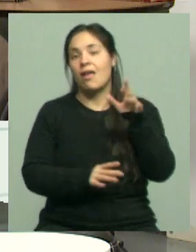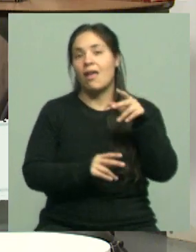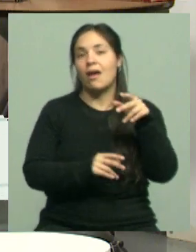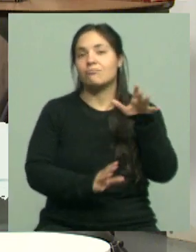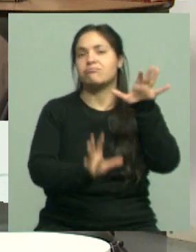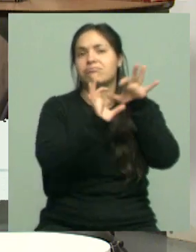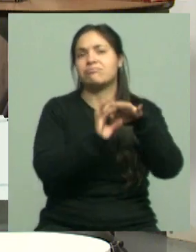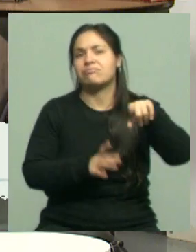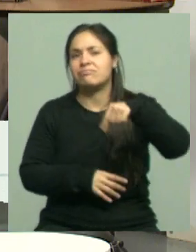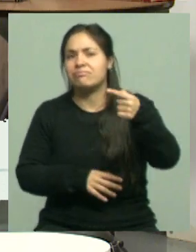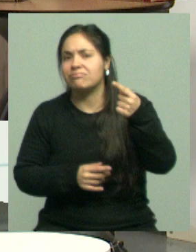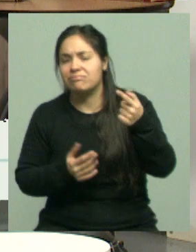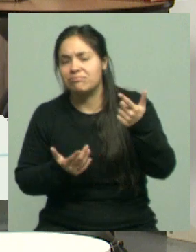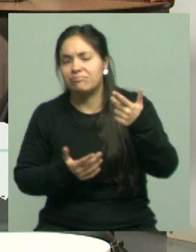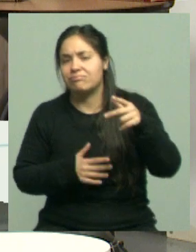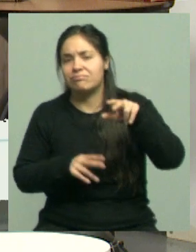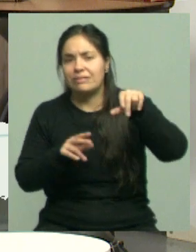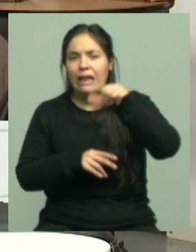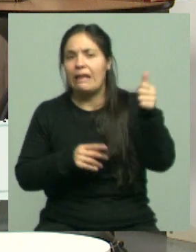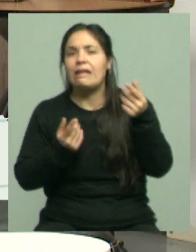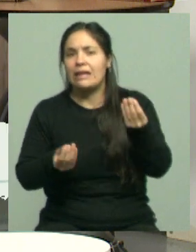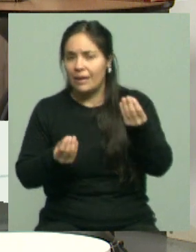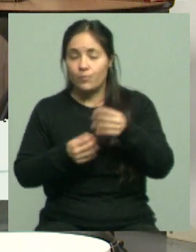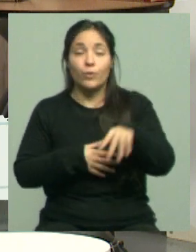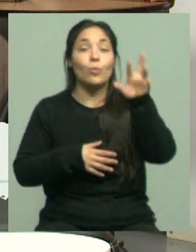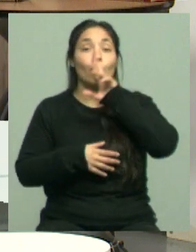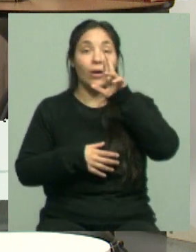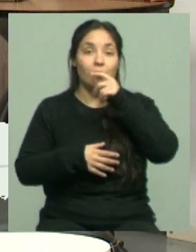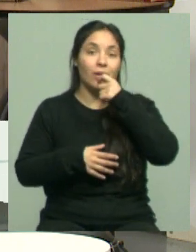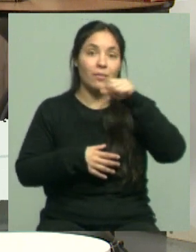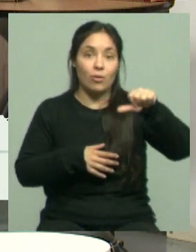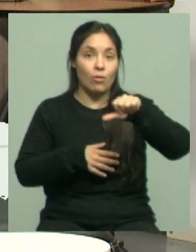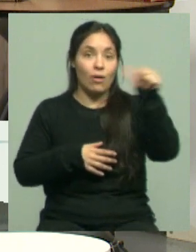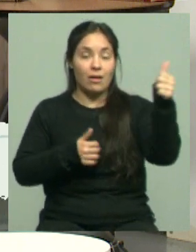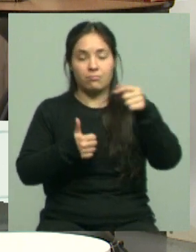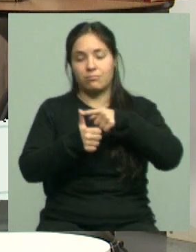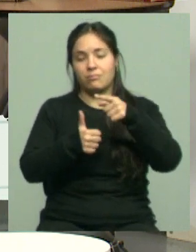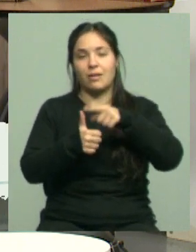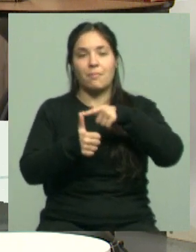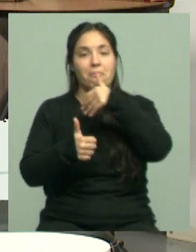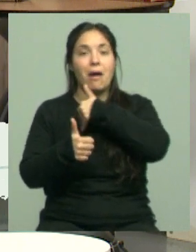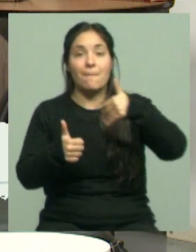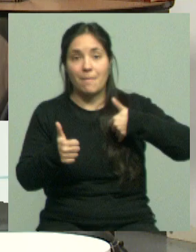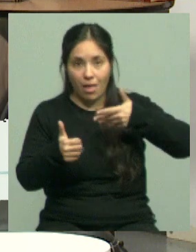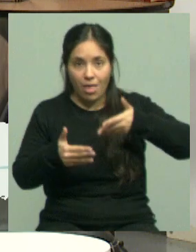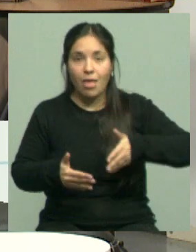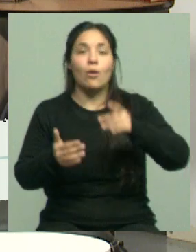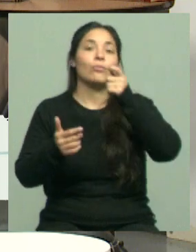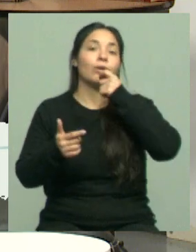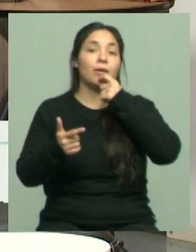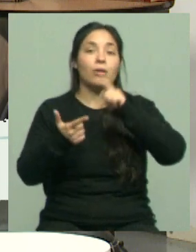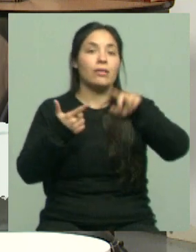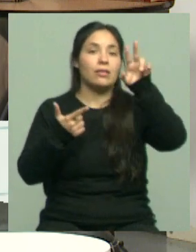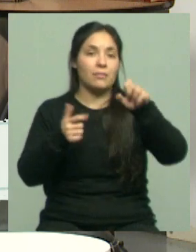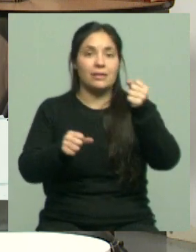también el éxito en la mujer está relacionado a si fue madre, si quiere ser madre o si no, en el ámbito laboral